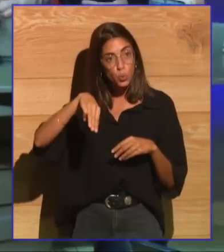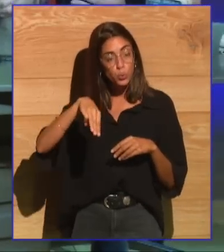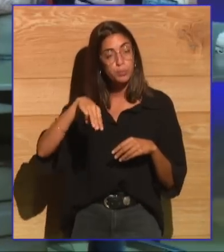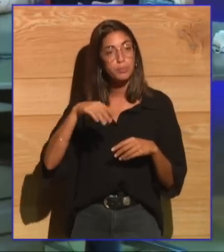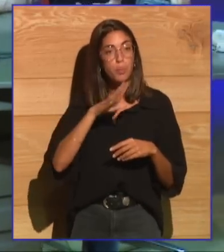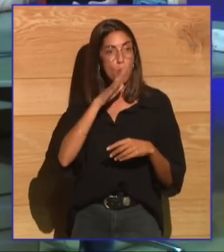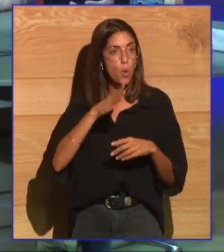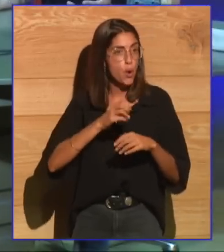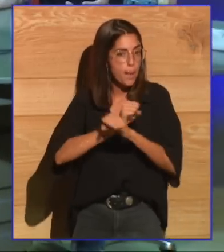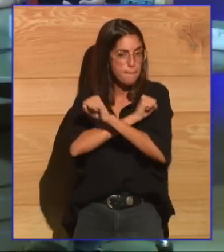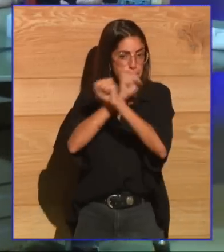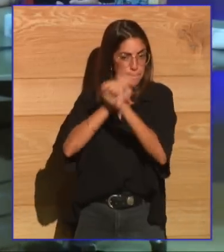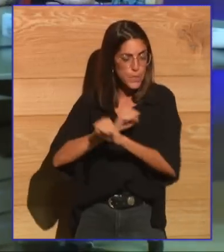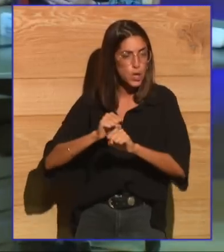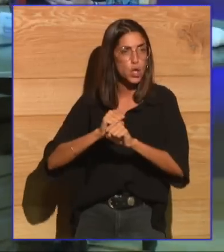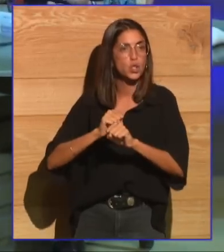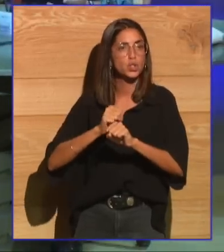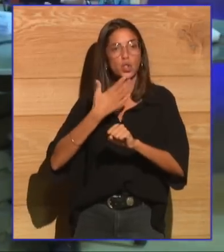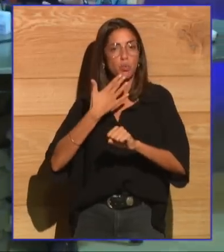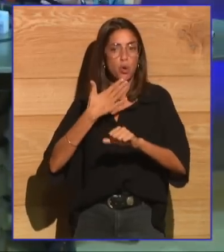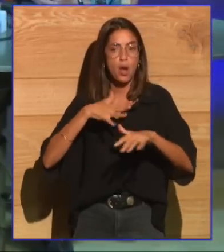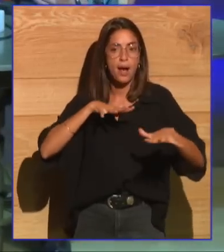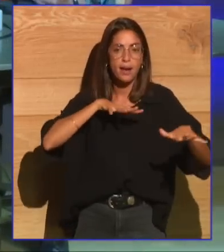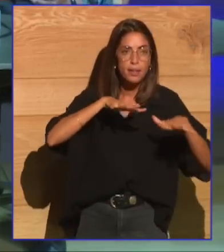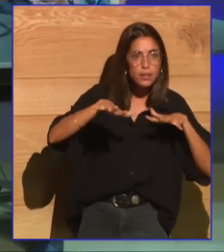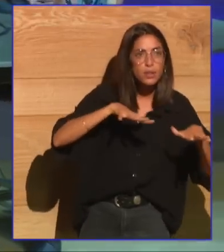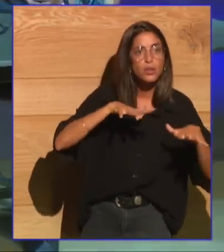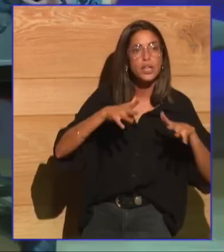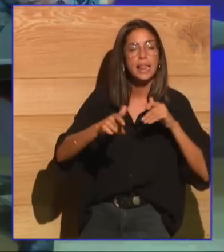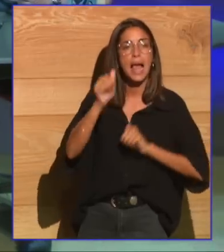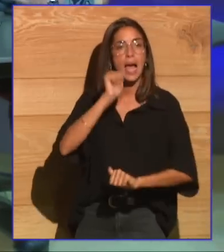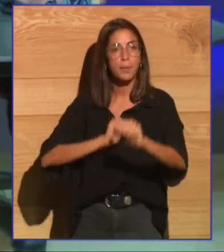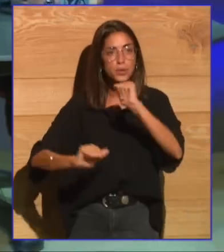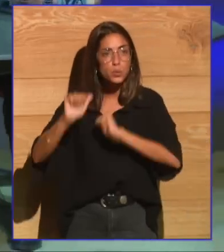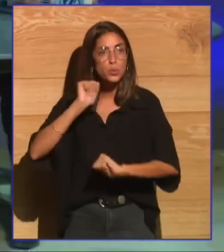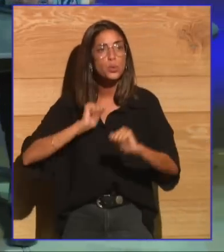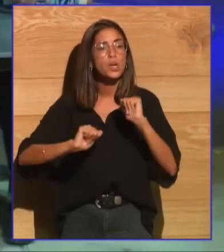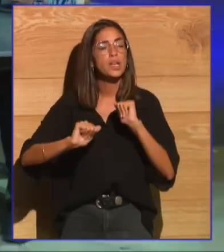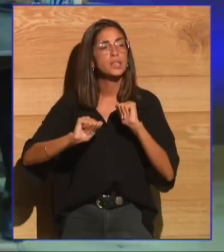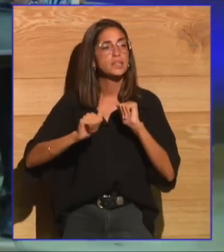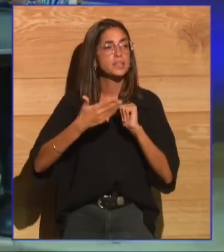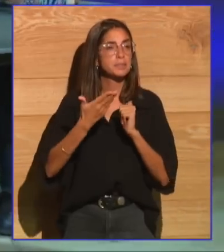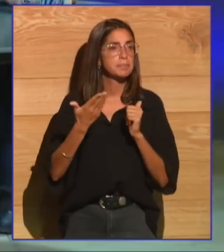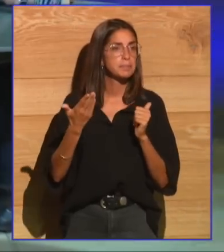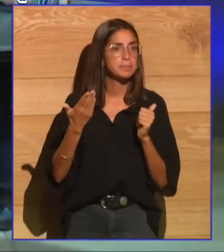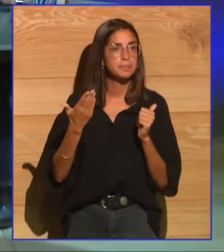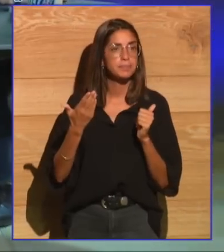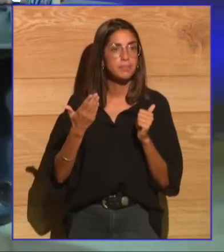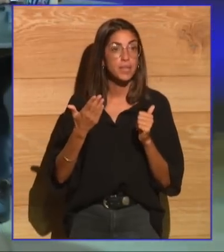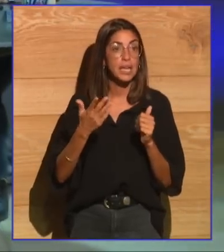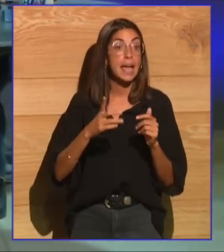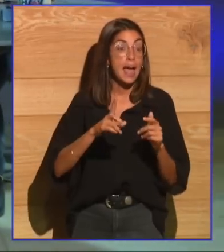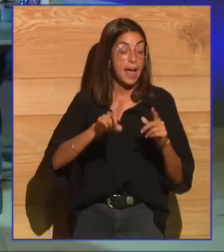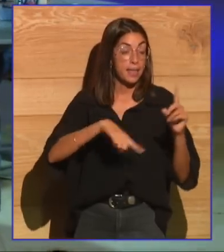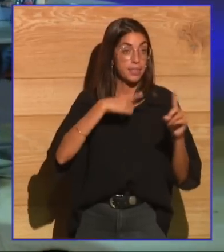explosión de acciones de aventuras de inconsistencias de hechos que tuvieron que parar